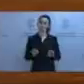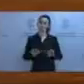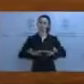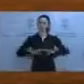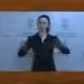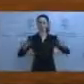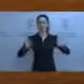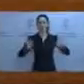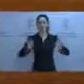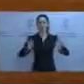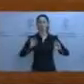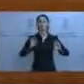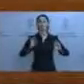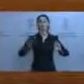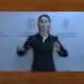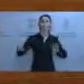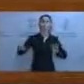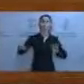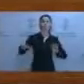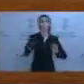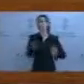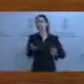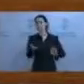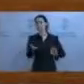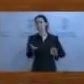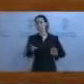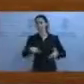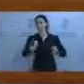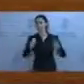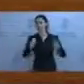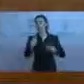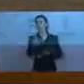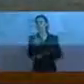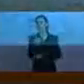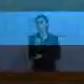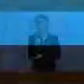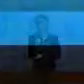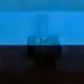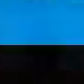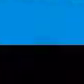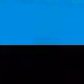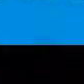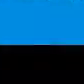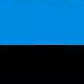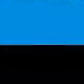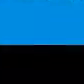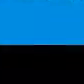solicito la autorización de la votación a favor de esta moción. Gracias.